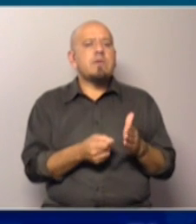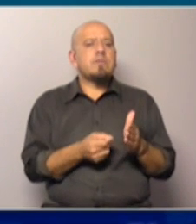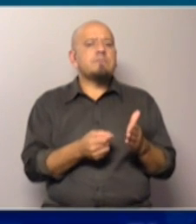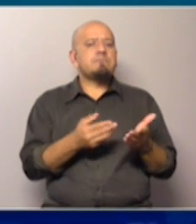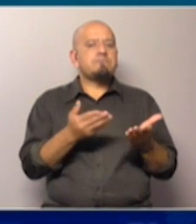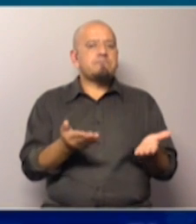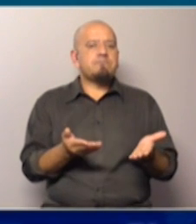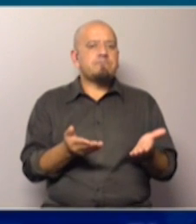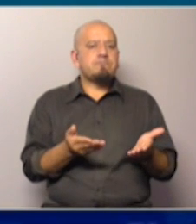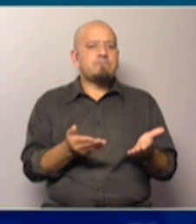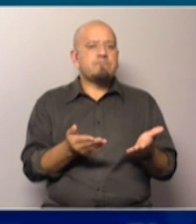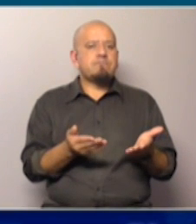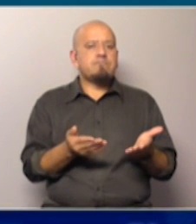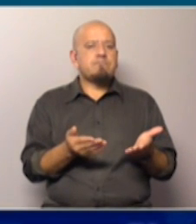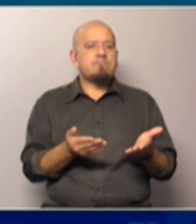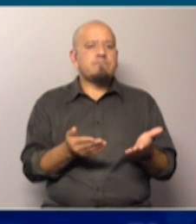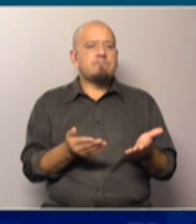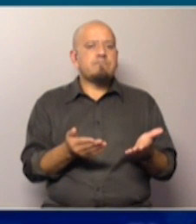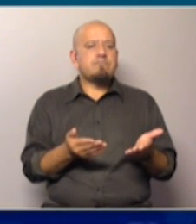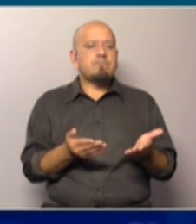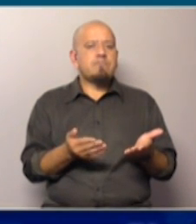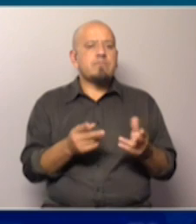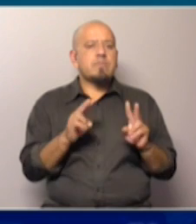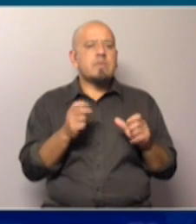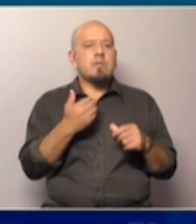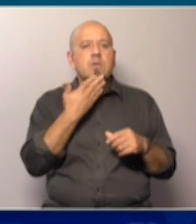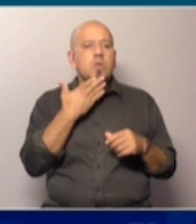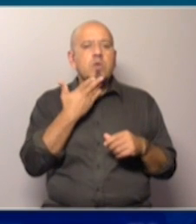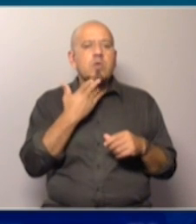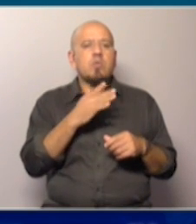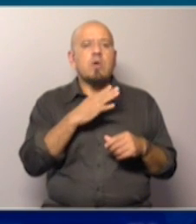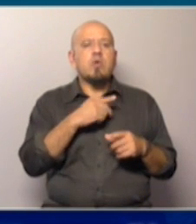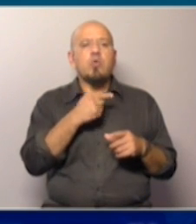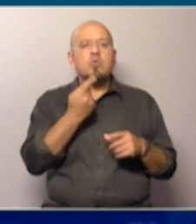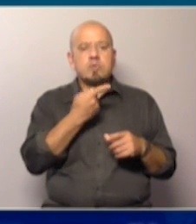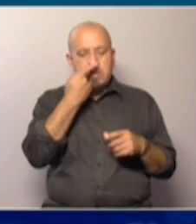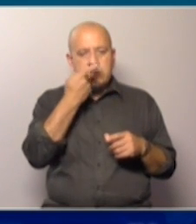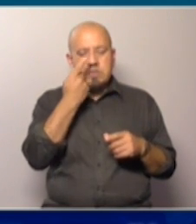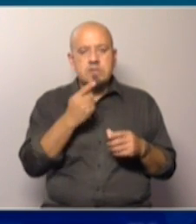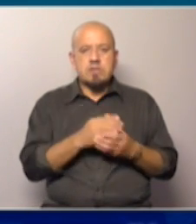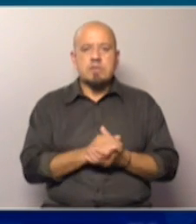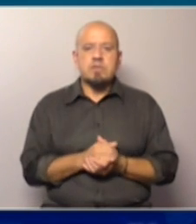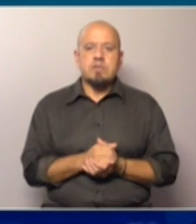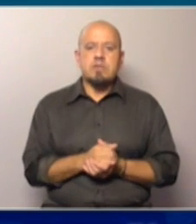es, bueno, si no genera incertidumbre, o hay otros intereses atrás de los laboratorios, por ejemplo.